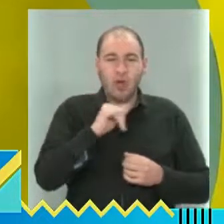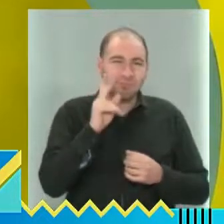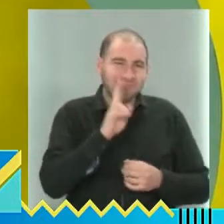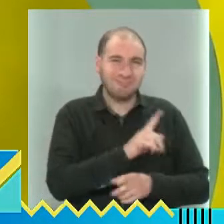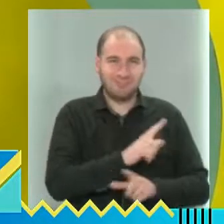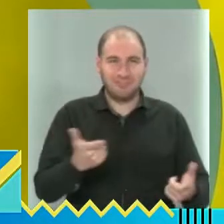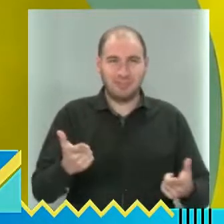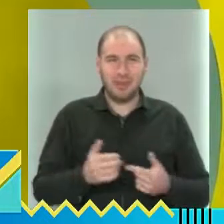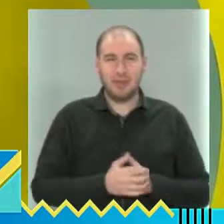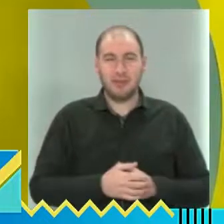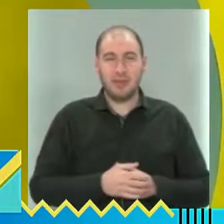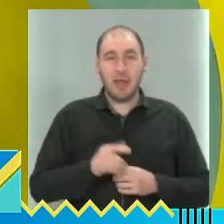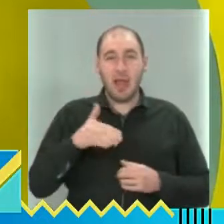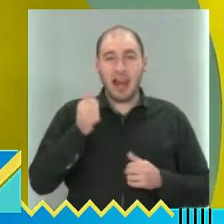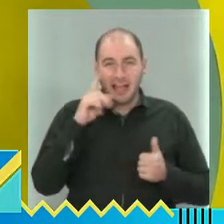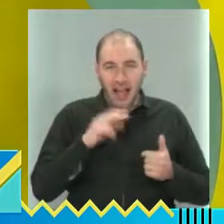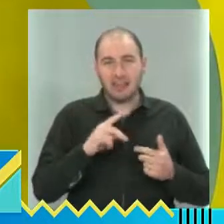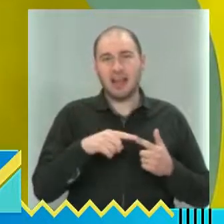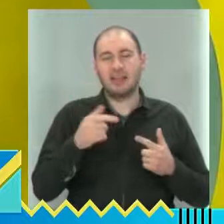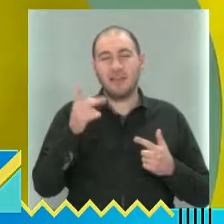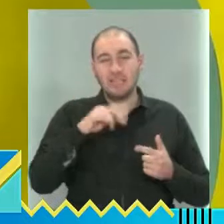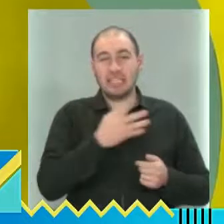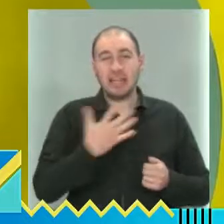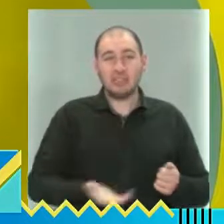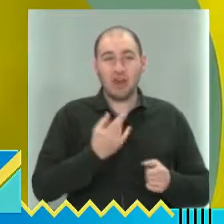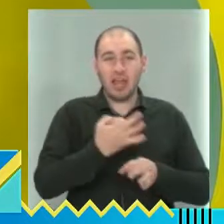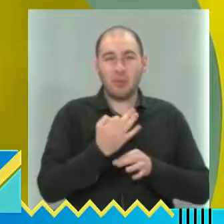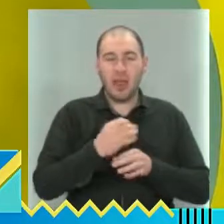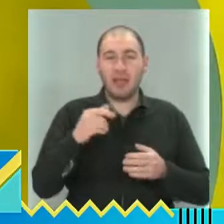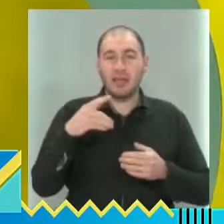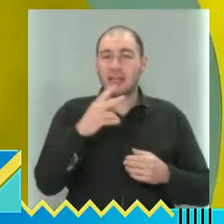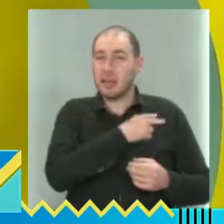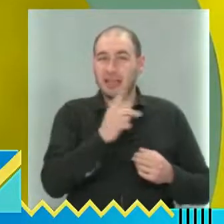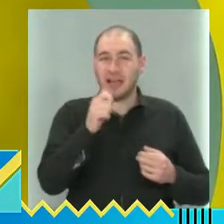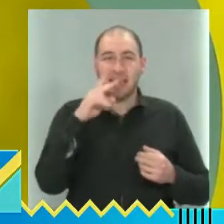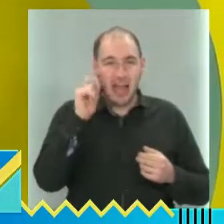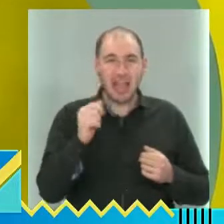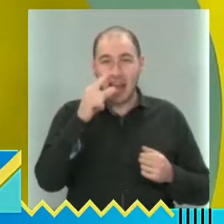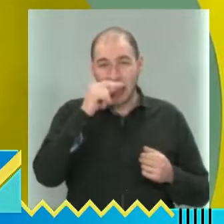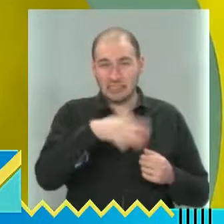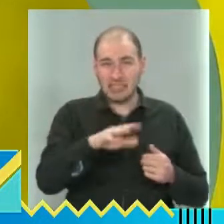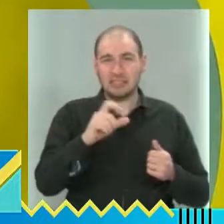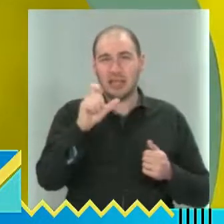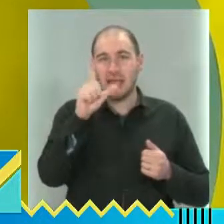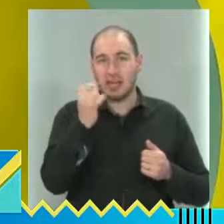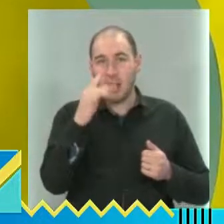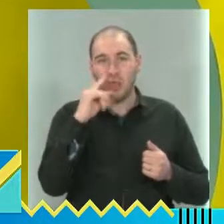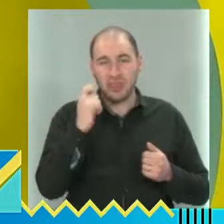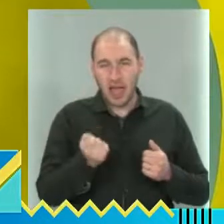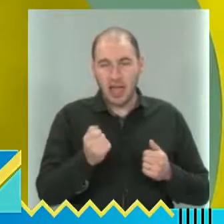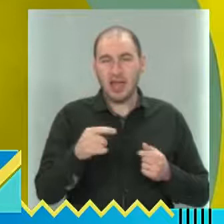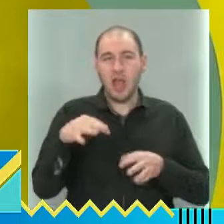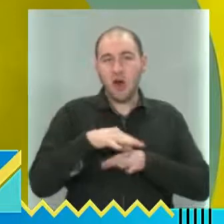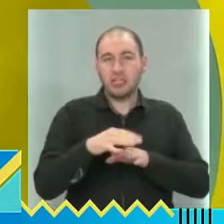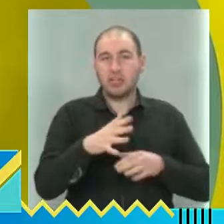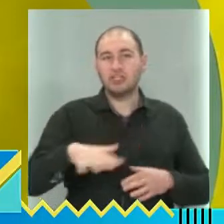días desde este lado. María Alejandra Valbardia, vicedirectora de la Escuela Capitán Candelaria de Las Heras, Claudia Calvente,